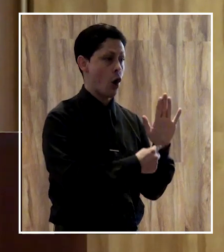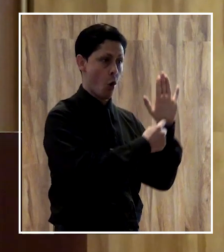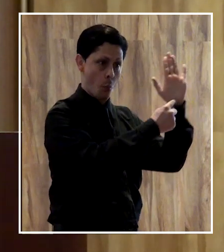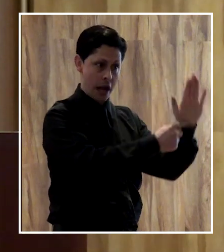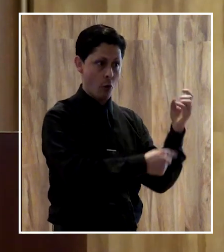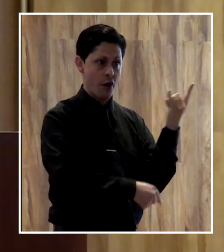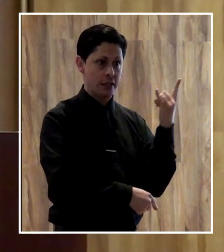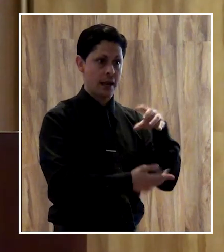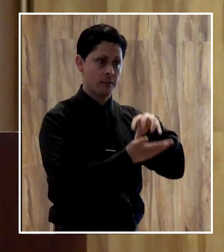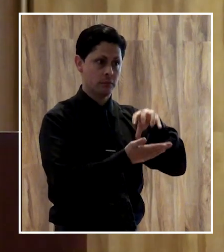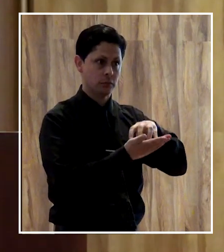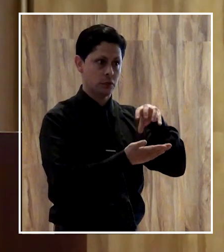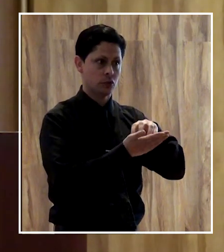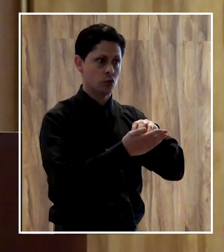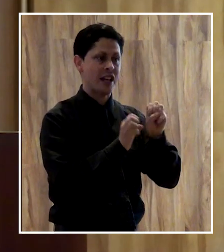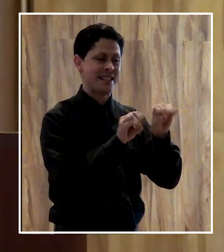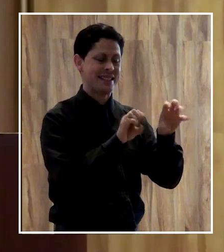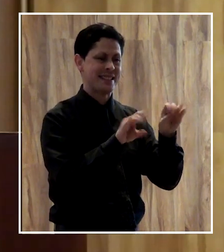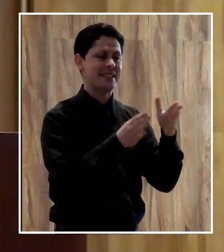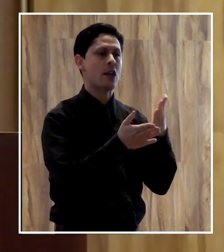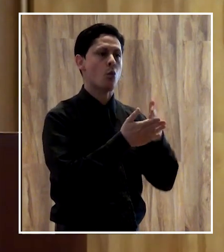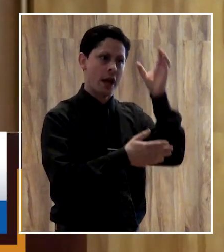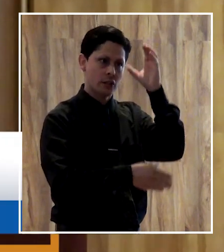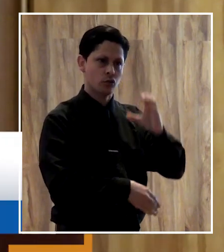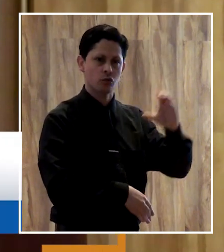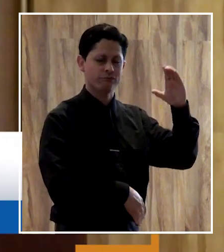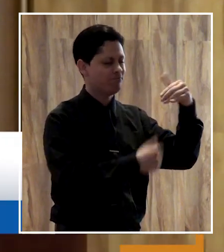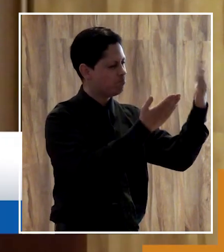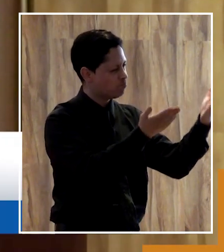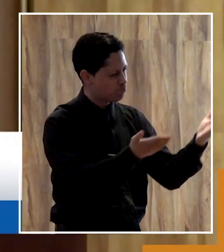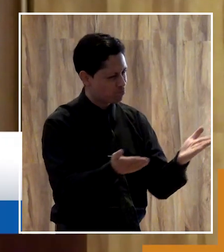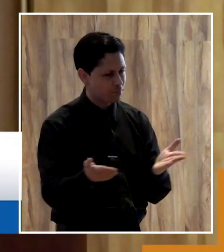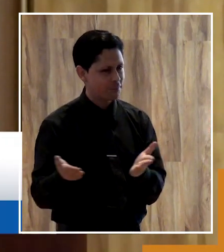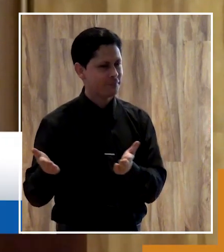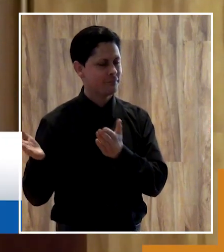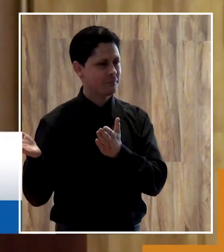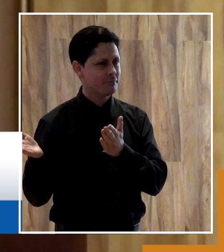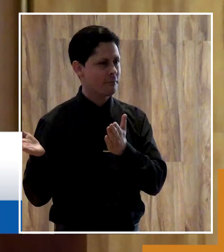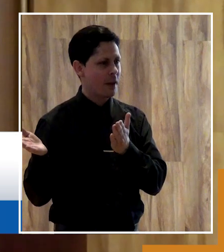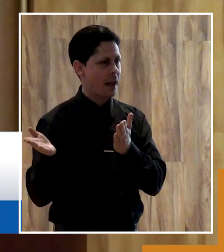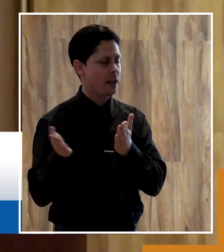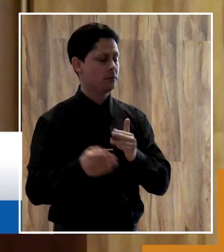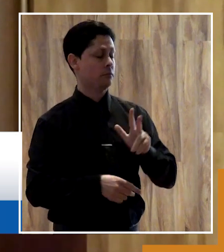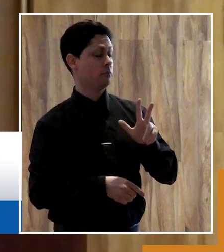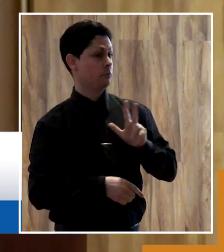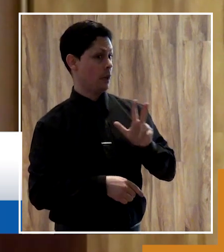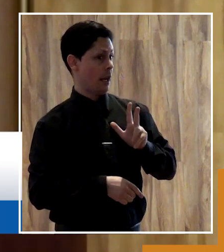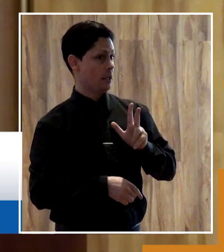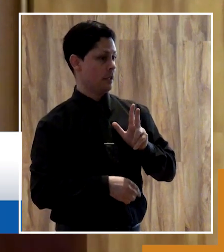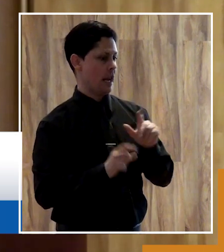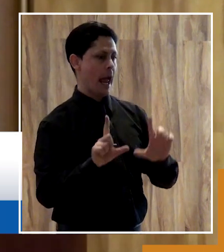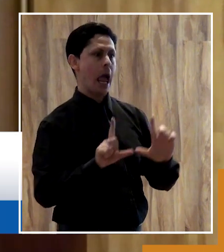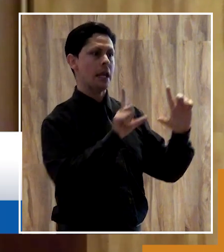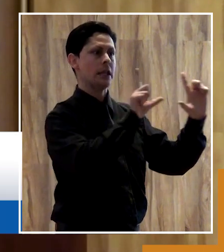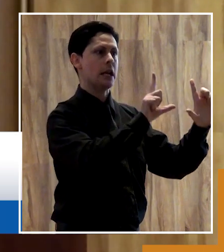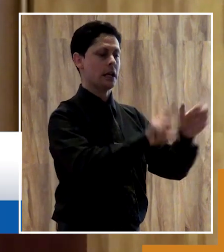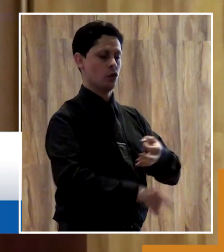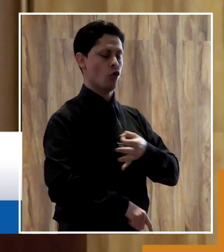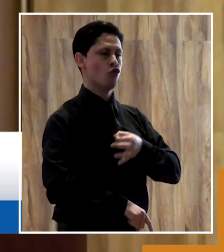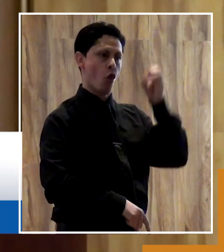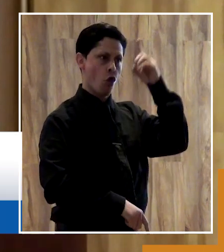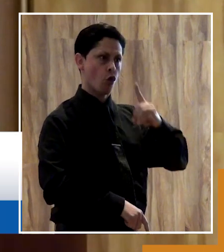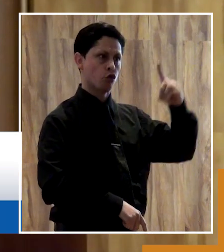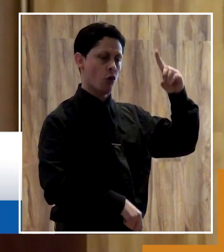En nombre de la Universidad Metropolitana de Ciencias de la Educación, les damos la más cordial bienvenida a la solemne ceremonia de entrega del